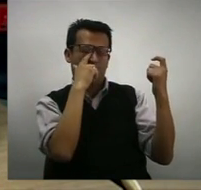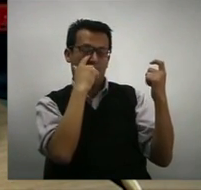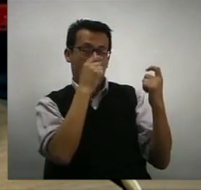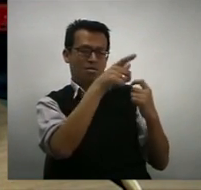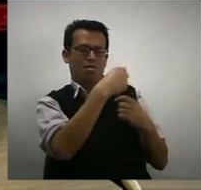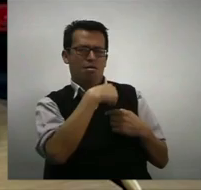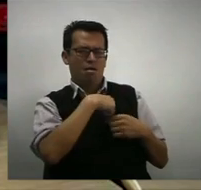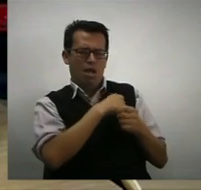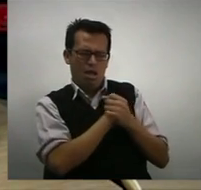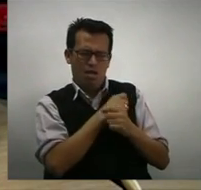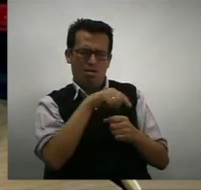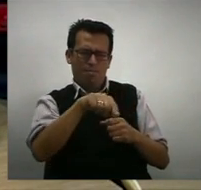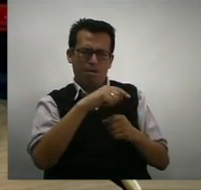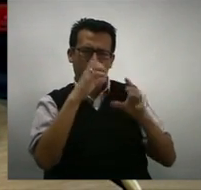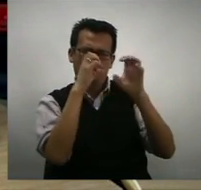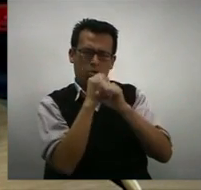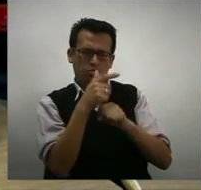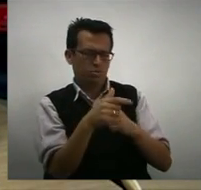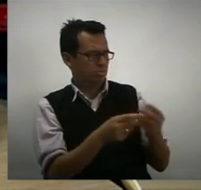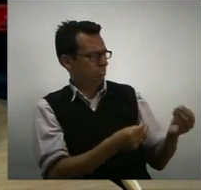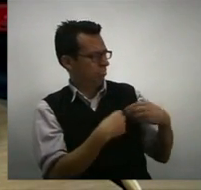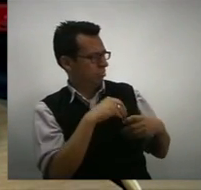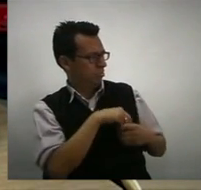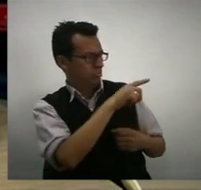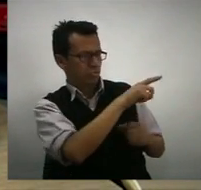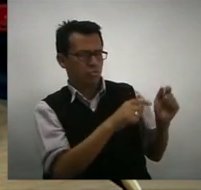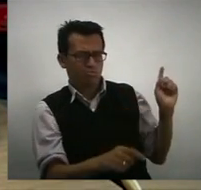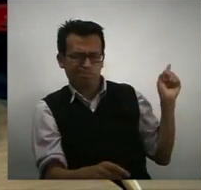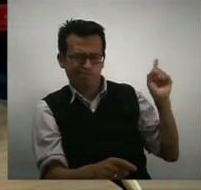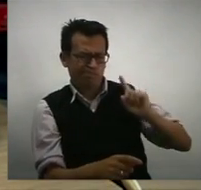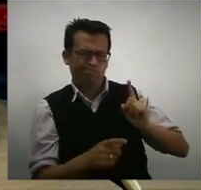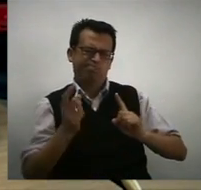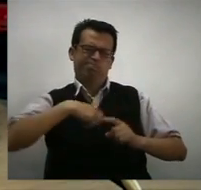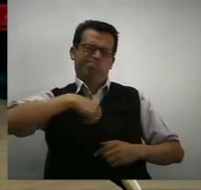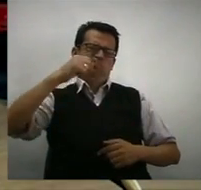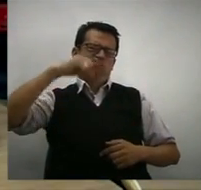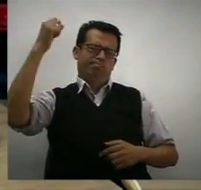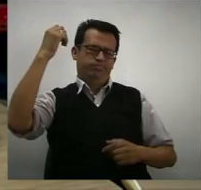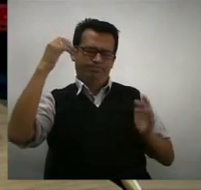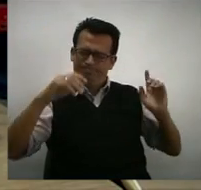escribe. Amante de muchas. Enamorado de ninguna. Portador de pírricas victorias no victorianas.